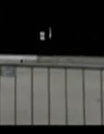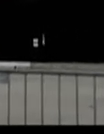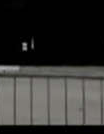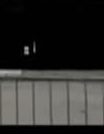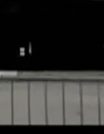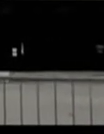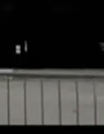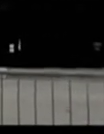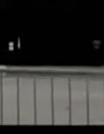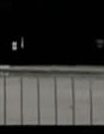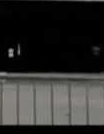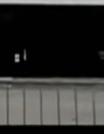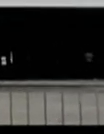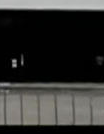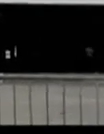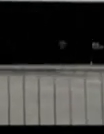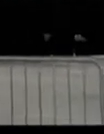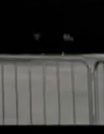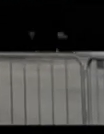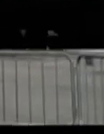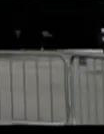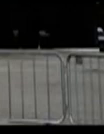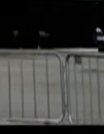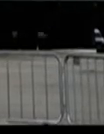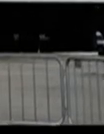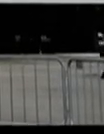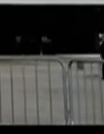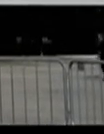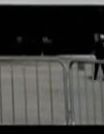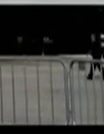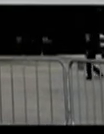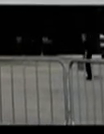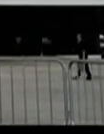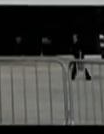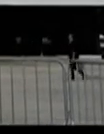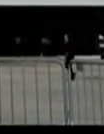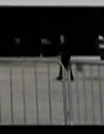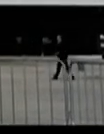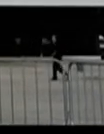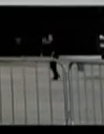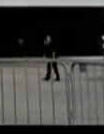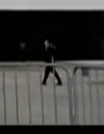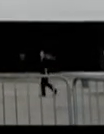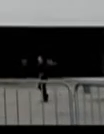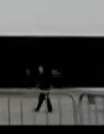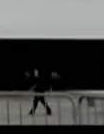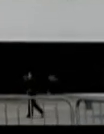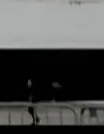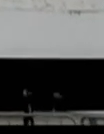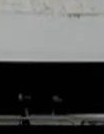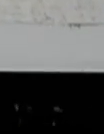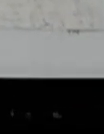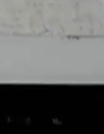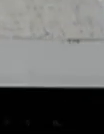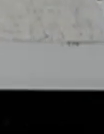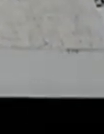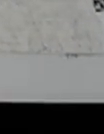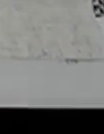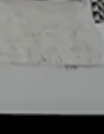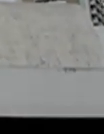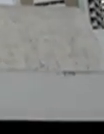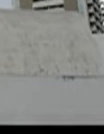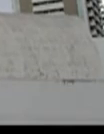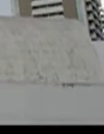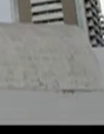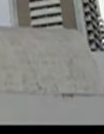Bueno, la mano representa la unidad de América Latina y tiene en el centro está